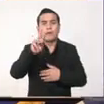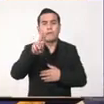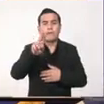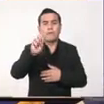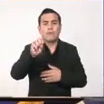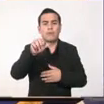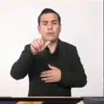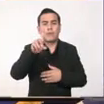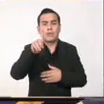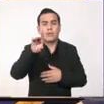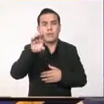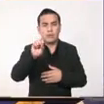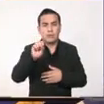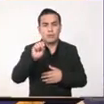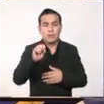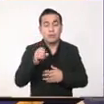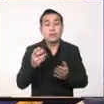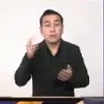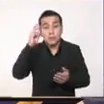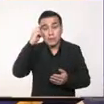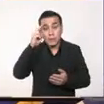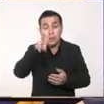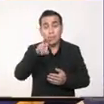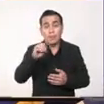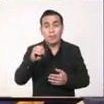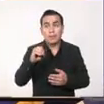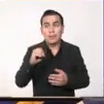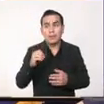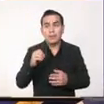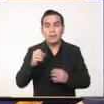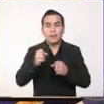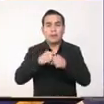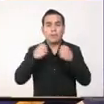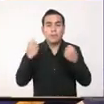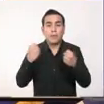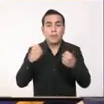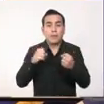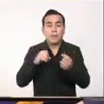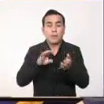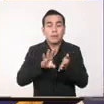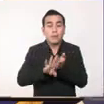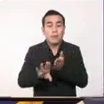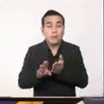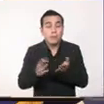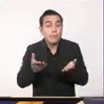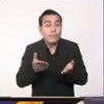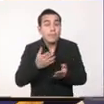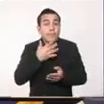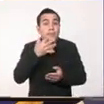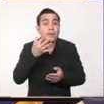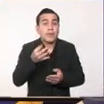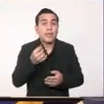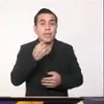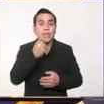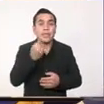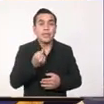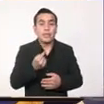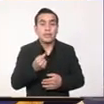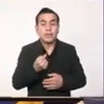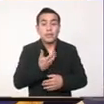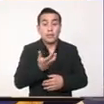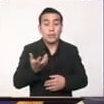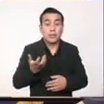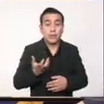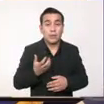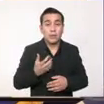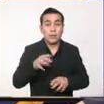están ahí? El hermano de Javier Simán, que mandó 20 millones de dólares a Panamá para evadir impuestos. El presidente de Fusades. ¿Quién es el director ejecutivo? Una persona